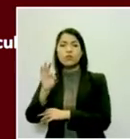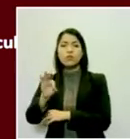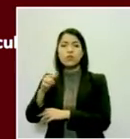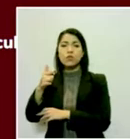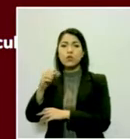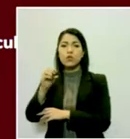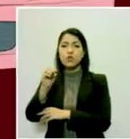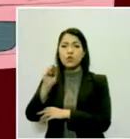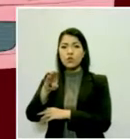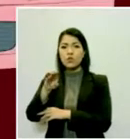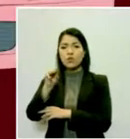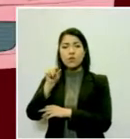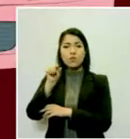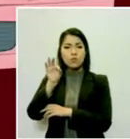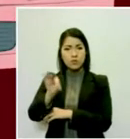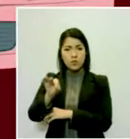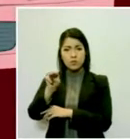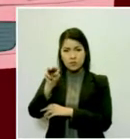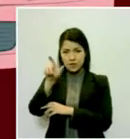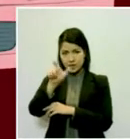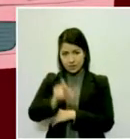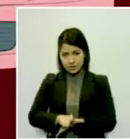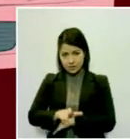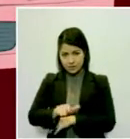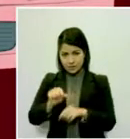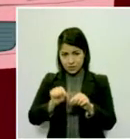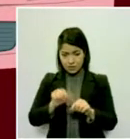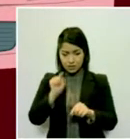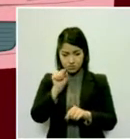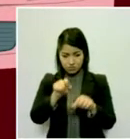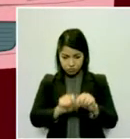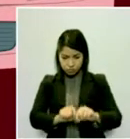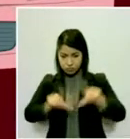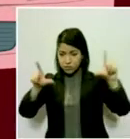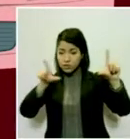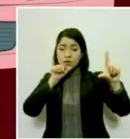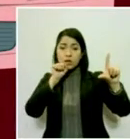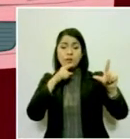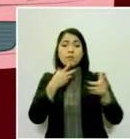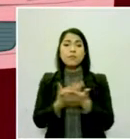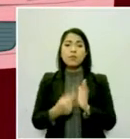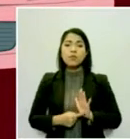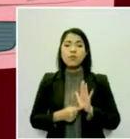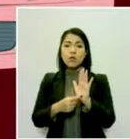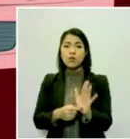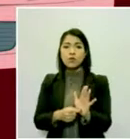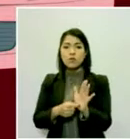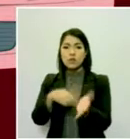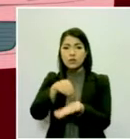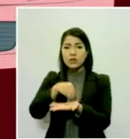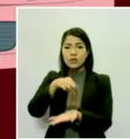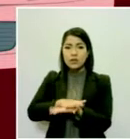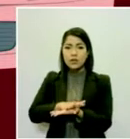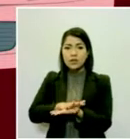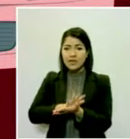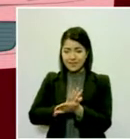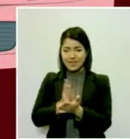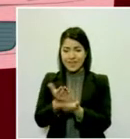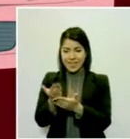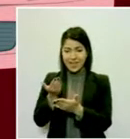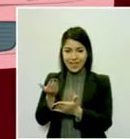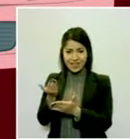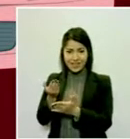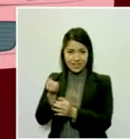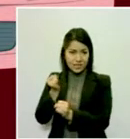www.regularizaauto.sspc.gob.mx. Siguiente. Los requisitos es comprobante de la cita electrónica impresa, que es la que comentaba